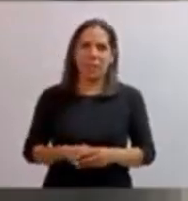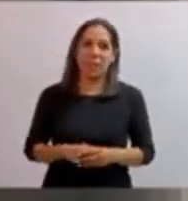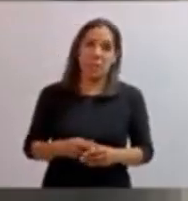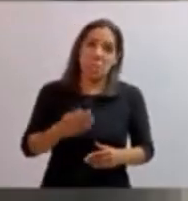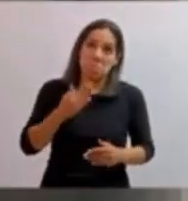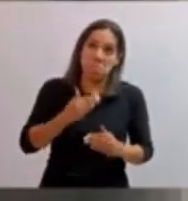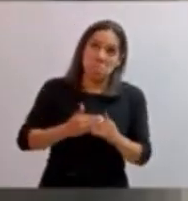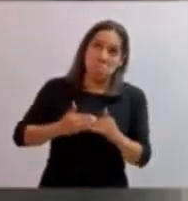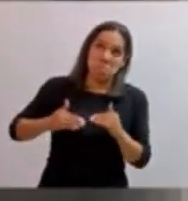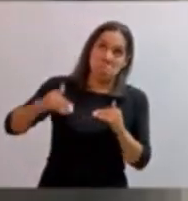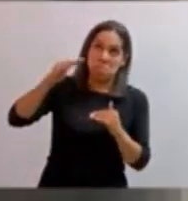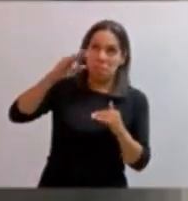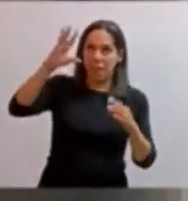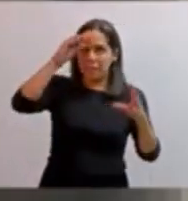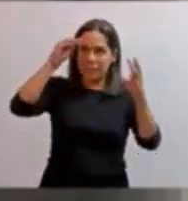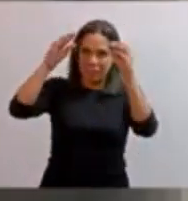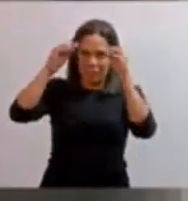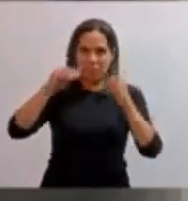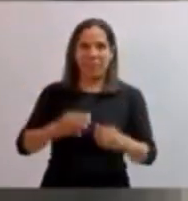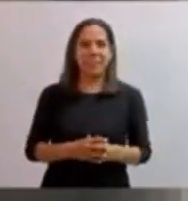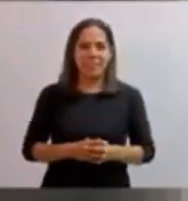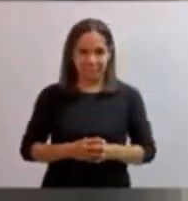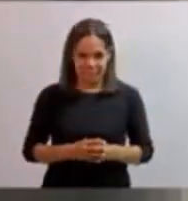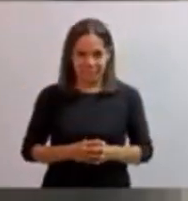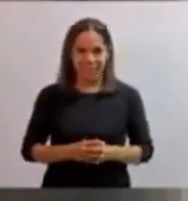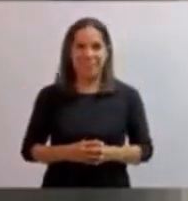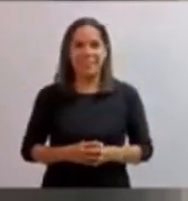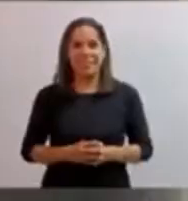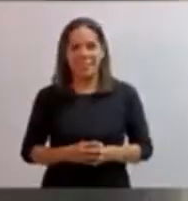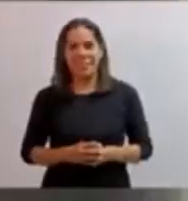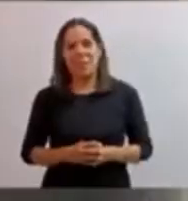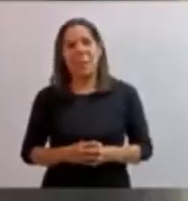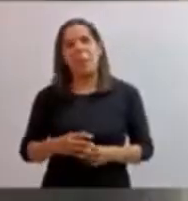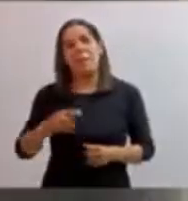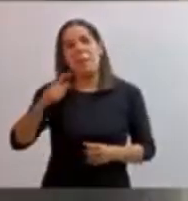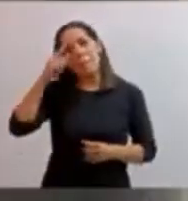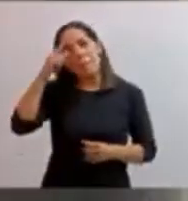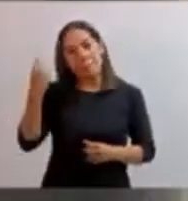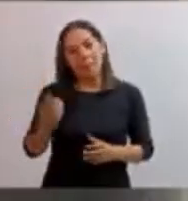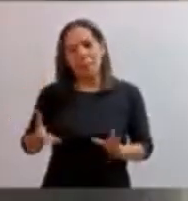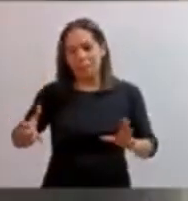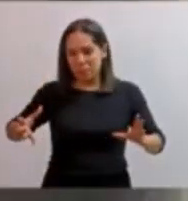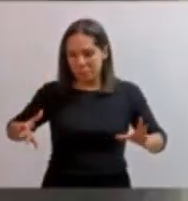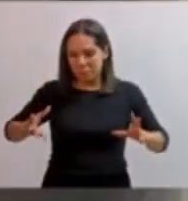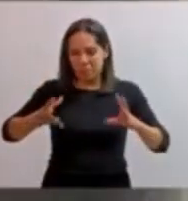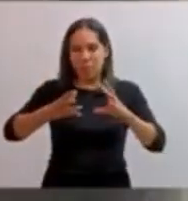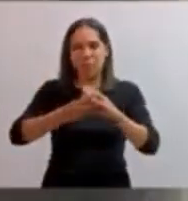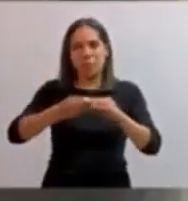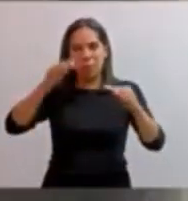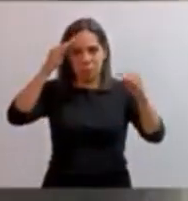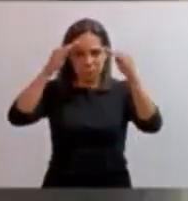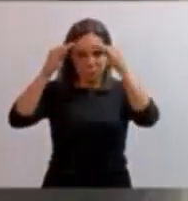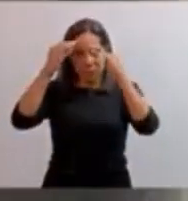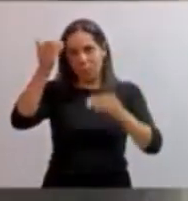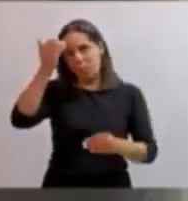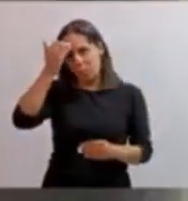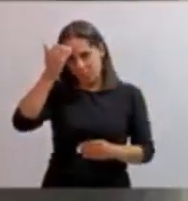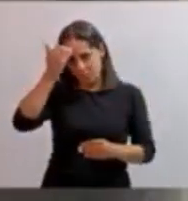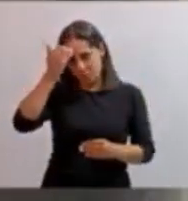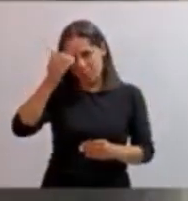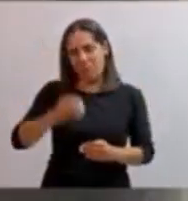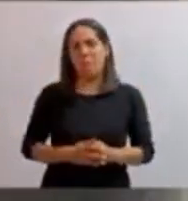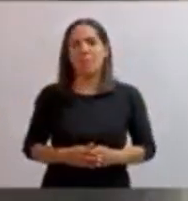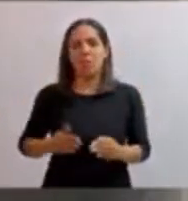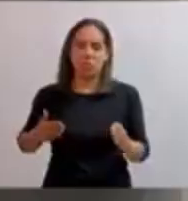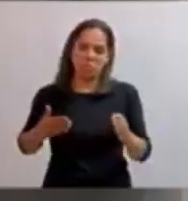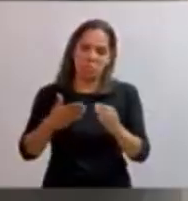mayor, que es aprender a desaprender para construir saberes que nos permitan enfrentar